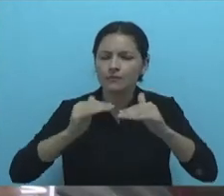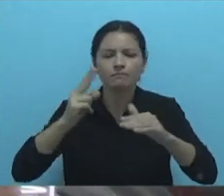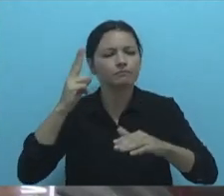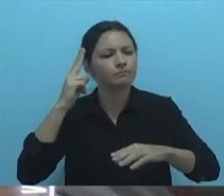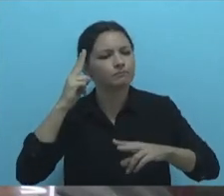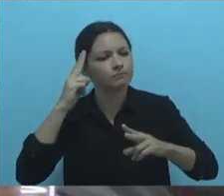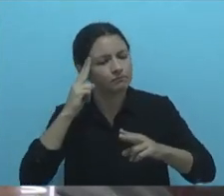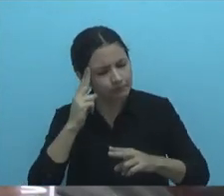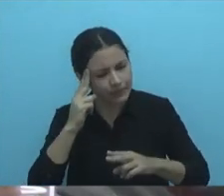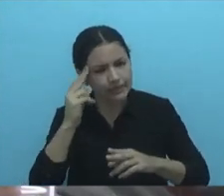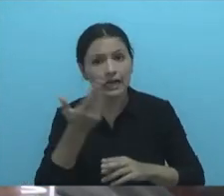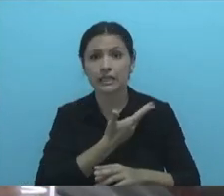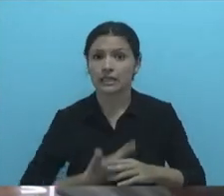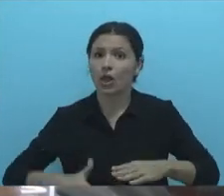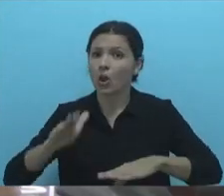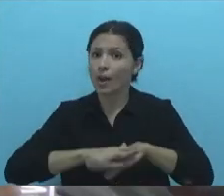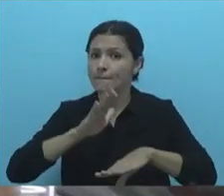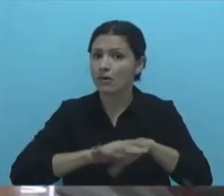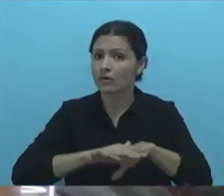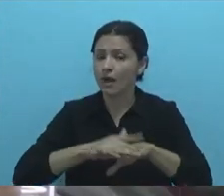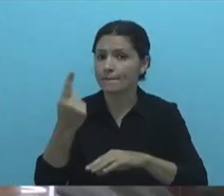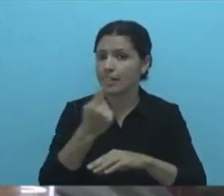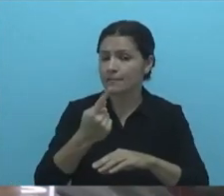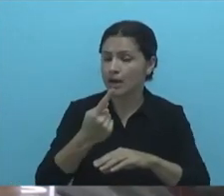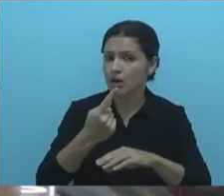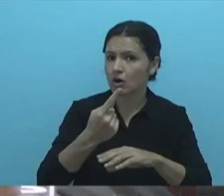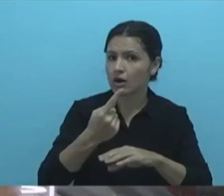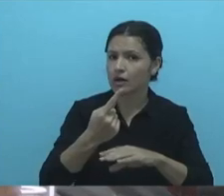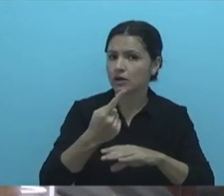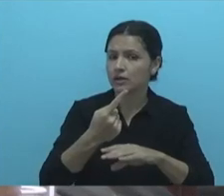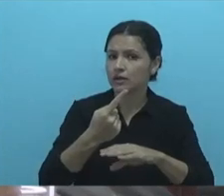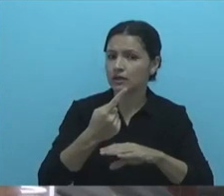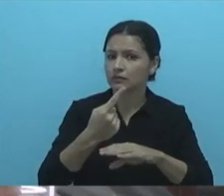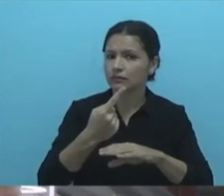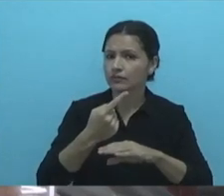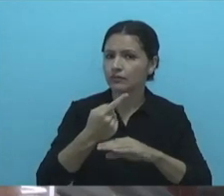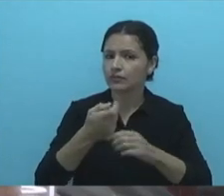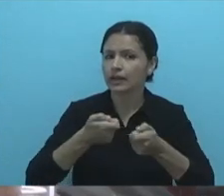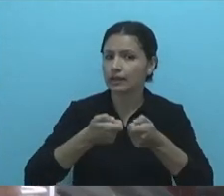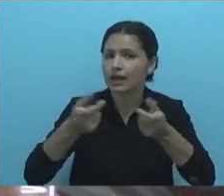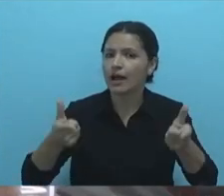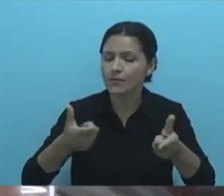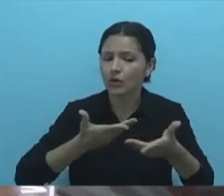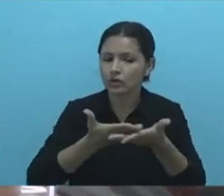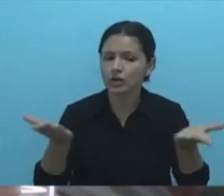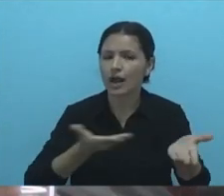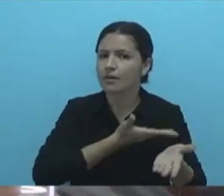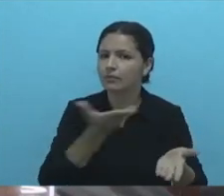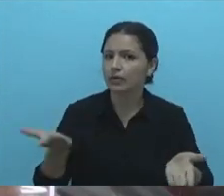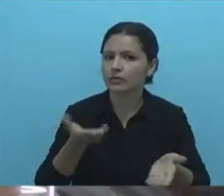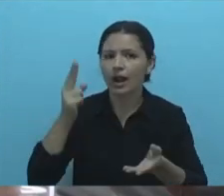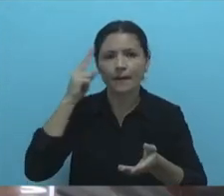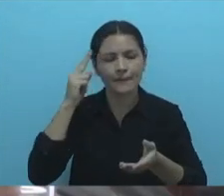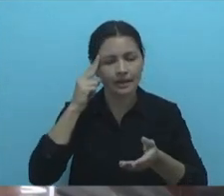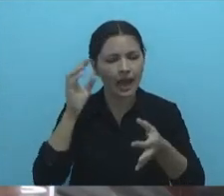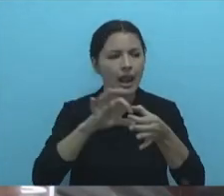y que el estado sea el principal garante de de que la sociedad pueda respetar la